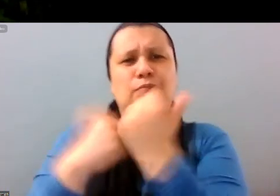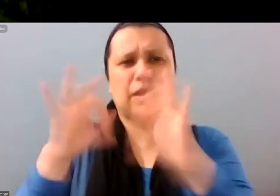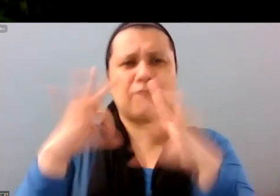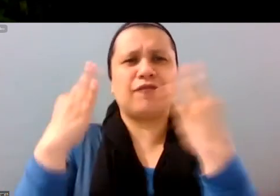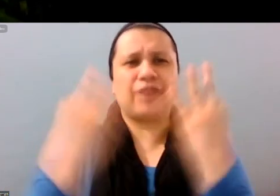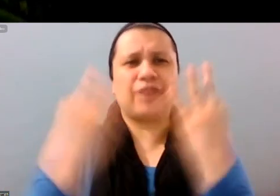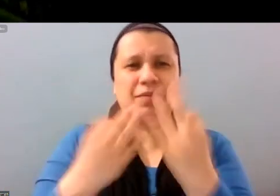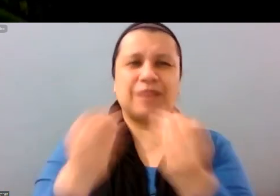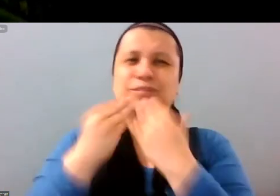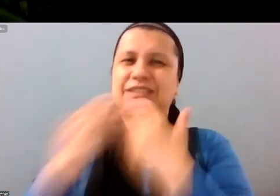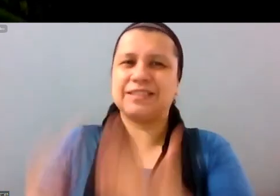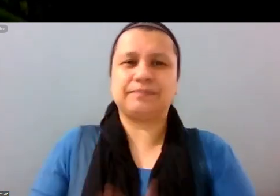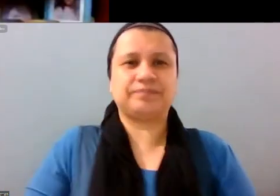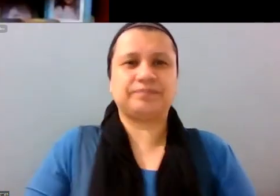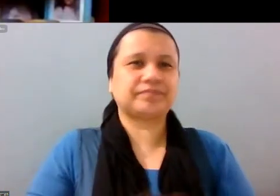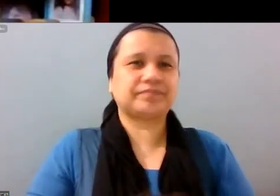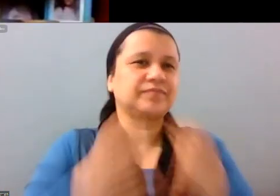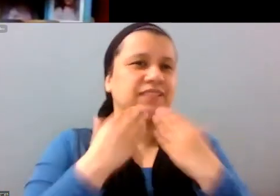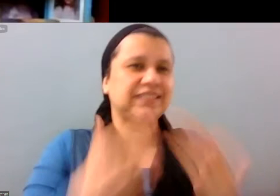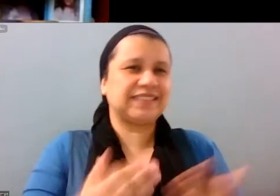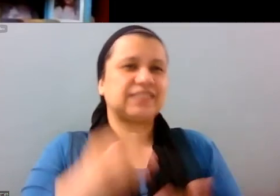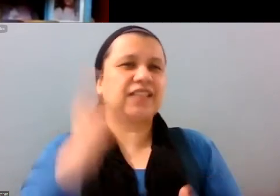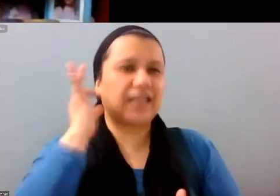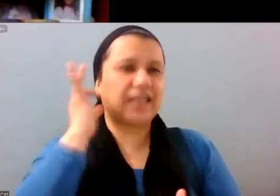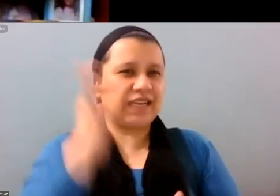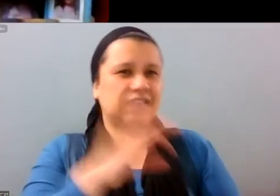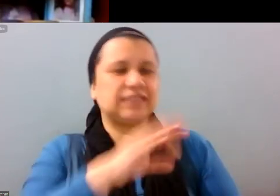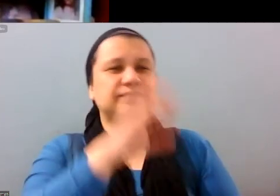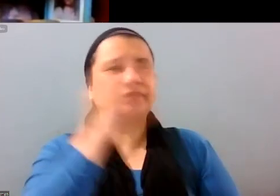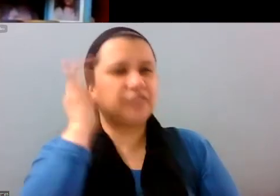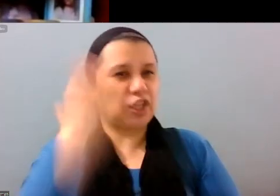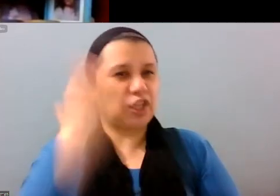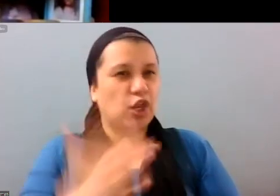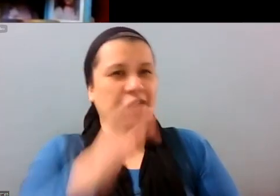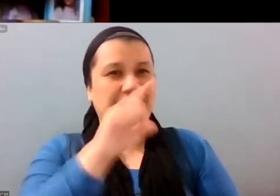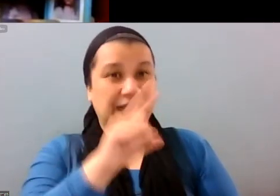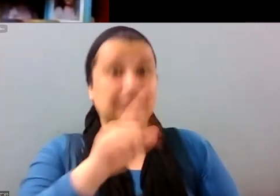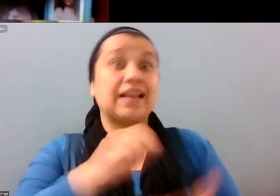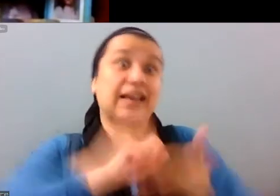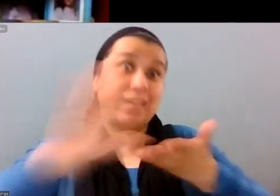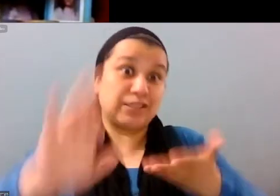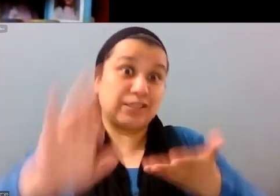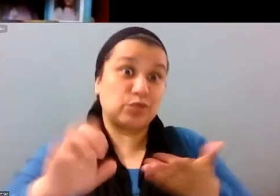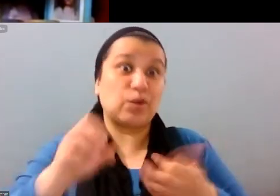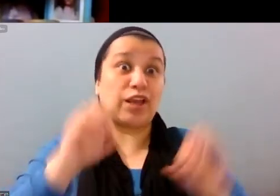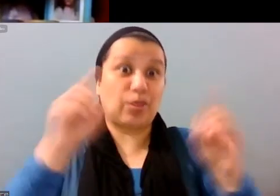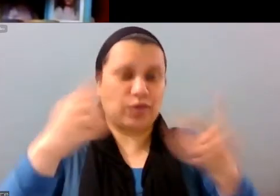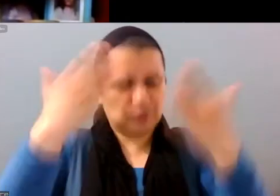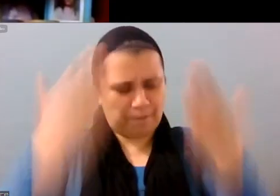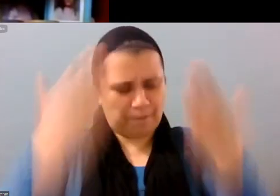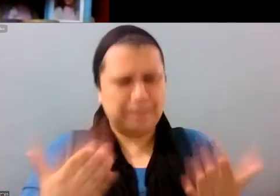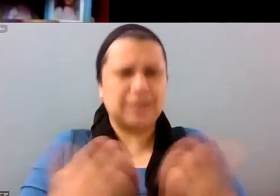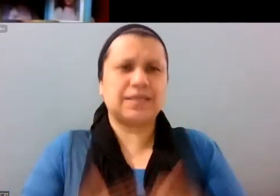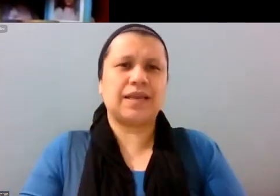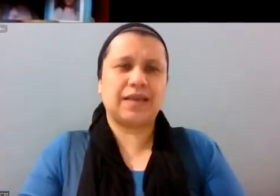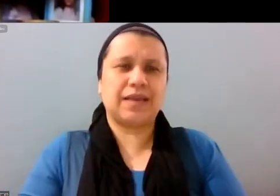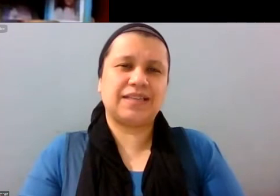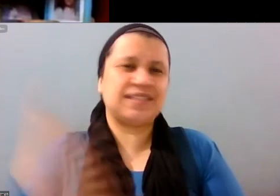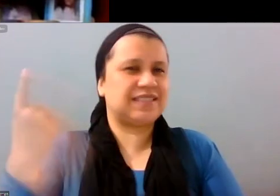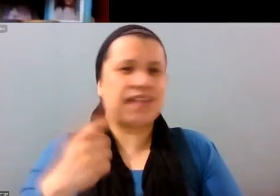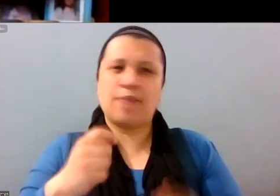gracias muchas gracias linda así es la escuela de educación presente y también en todas las